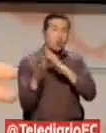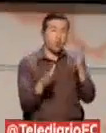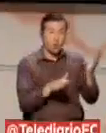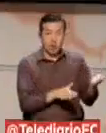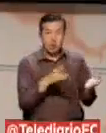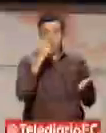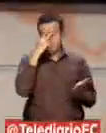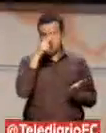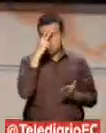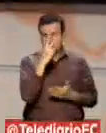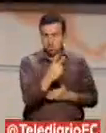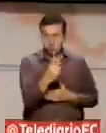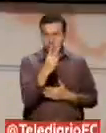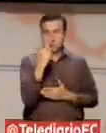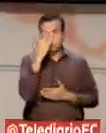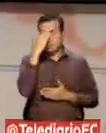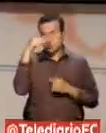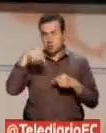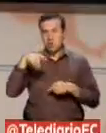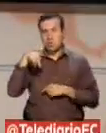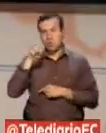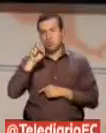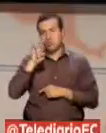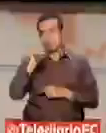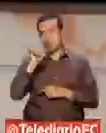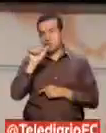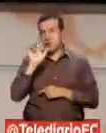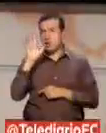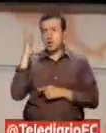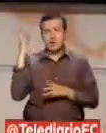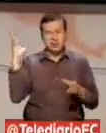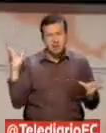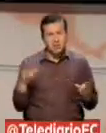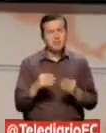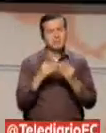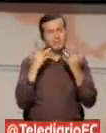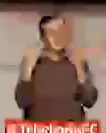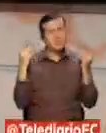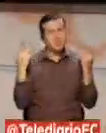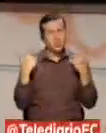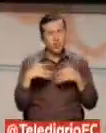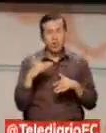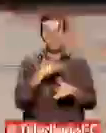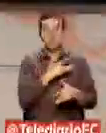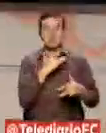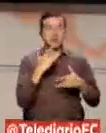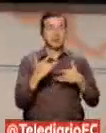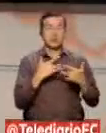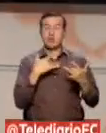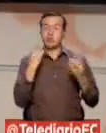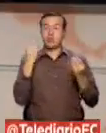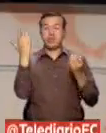En México 2, ya sabemos lo que se pasó en Pozorja, son casos cercanos que ya nos están afectando por la